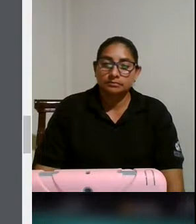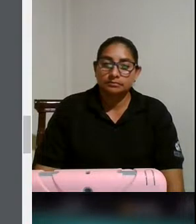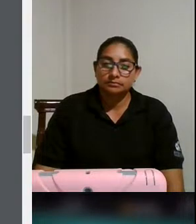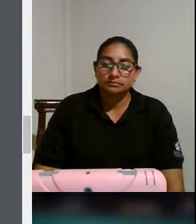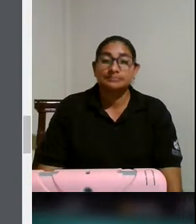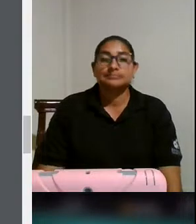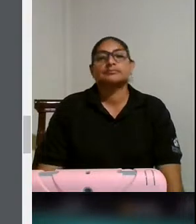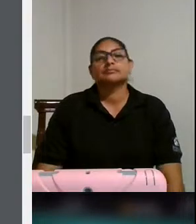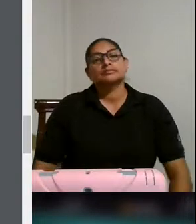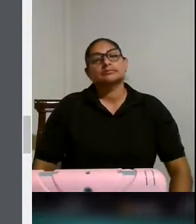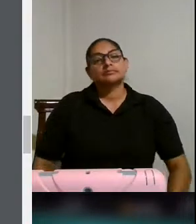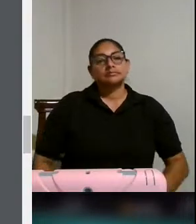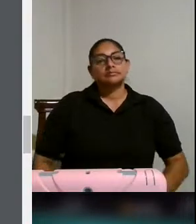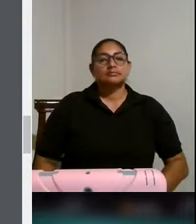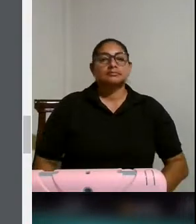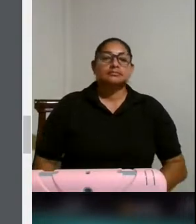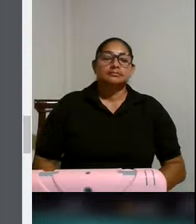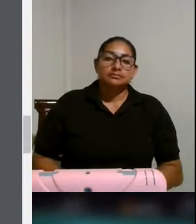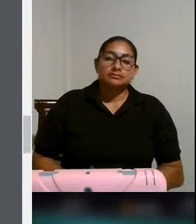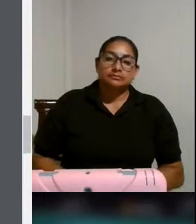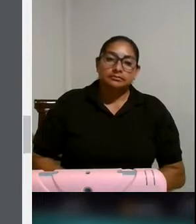voy, ahí voy.